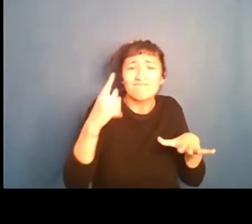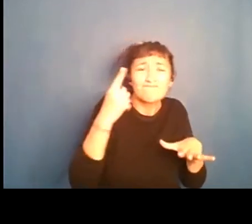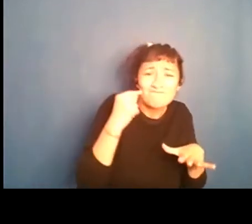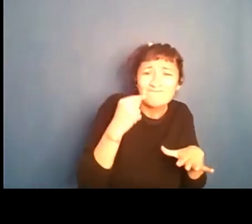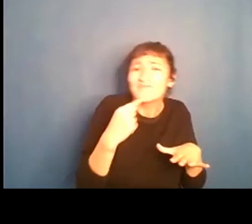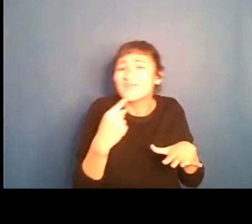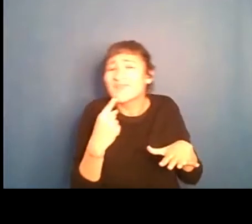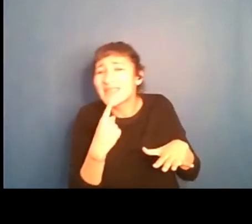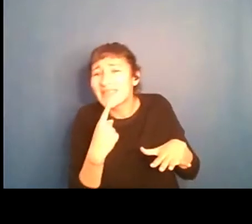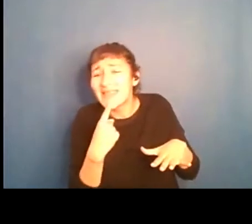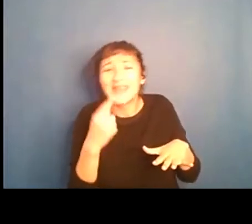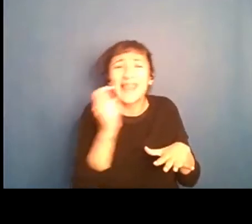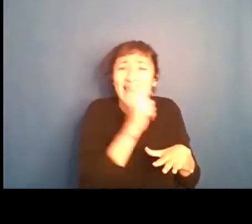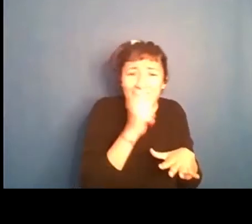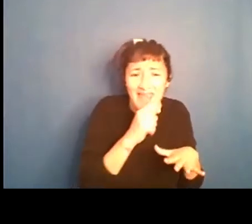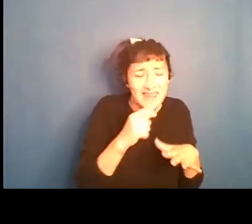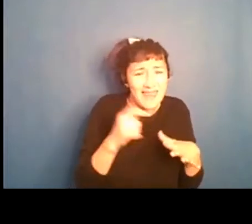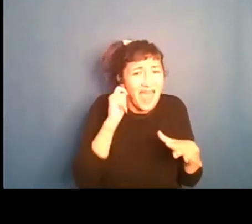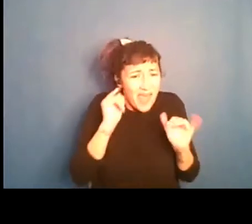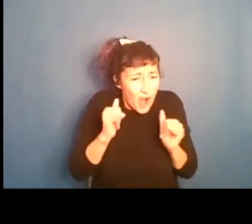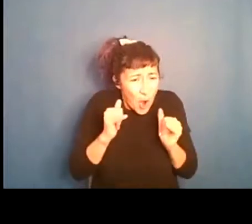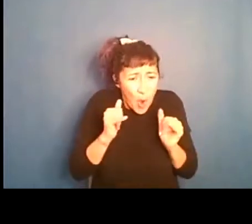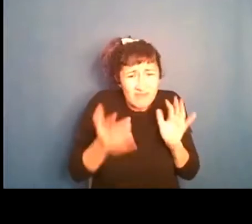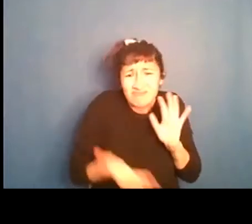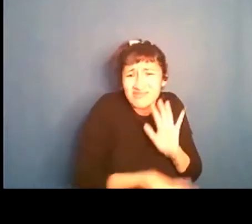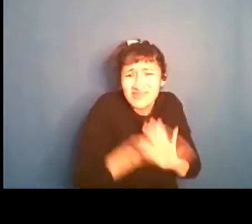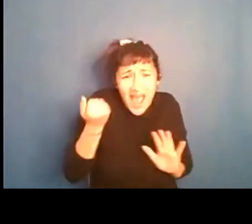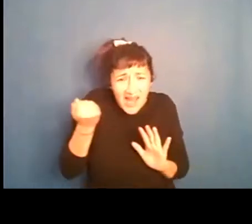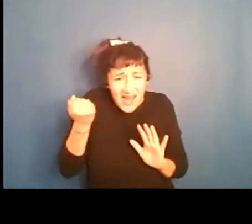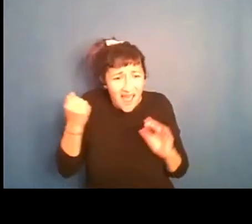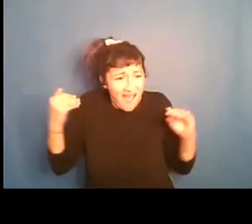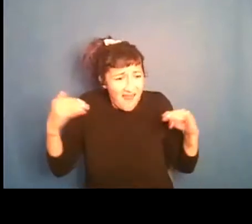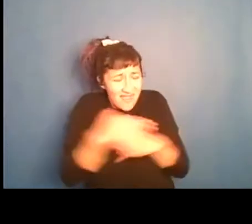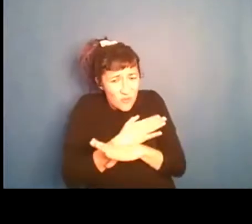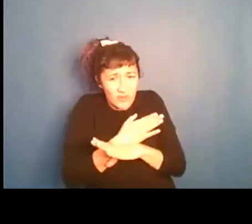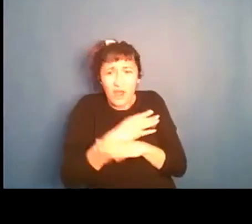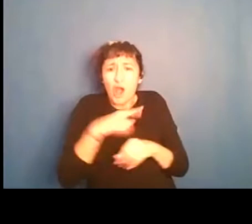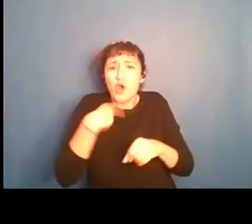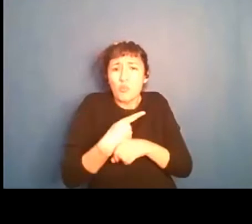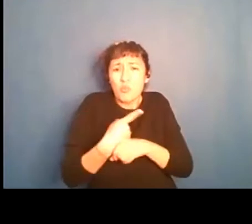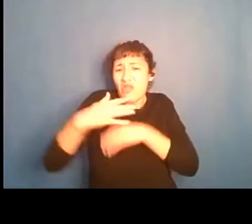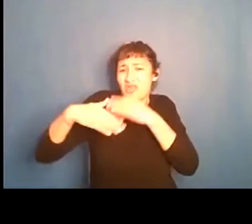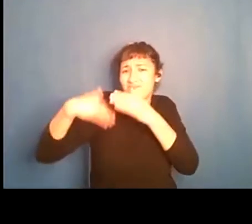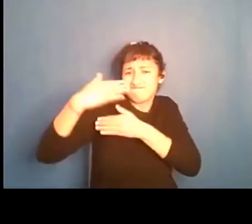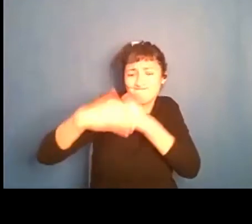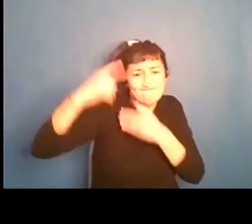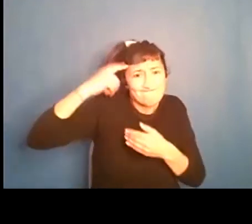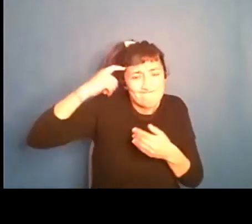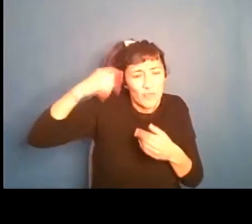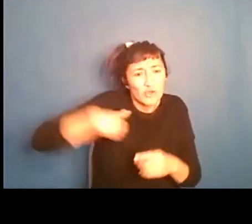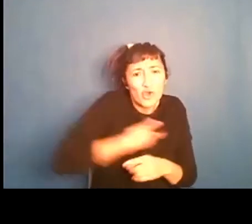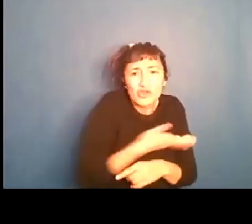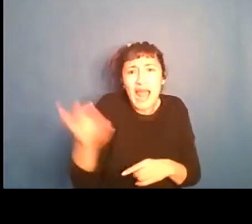edades, tener un desarrollo cognitivo, lingüístico, social, psicológico, adecuado a la